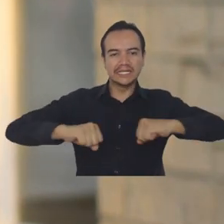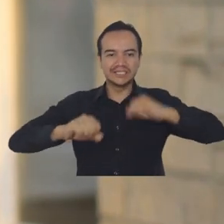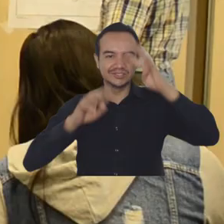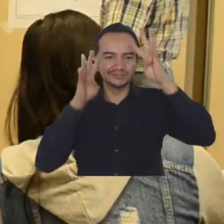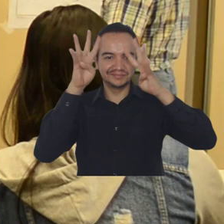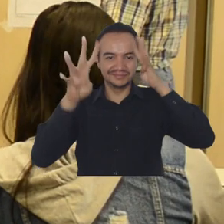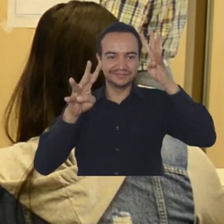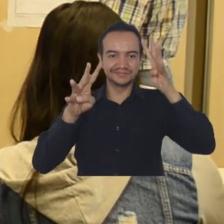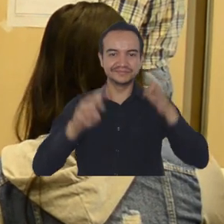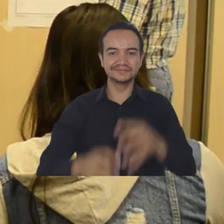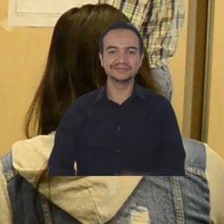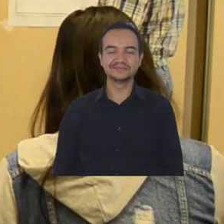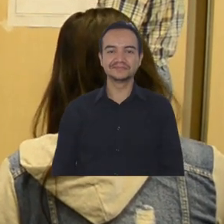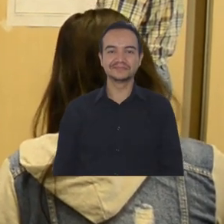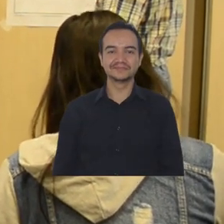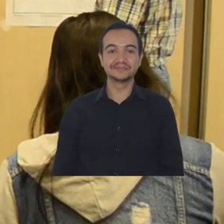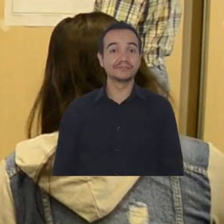Innovación.